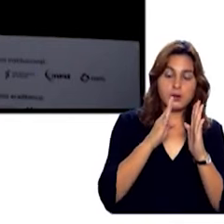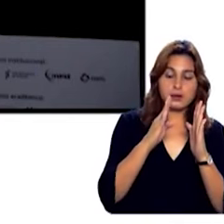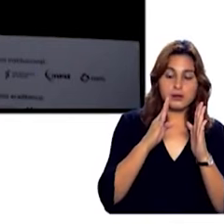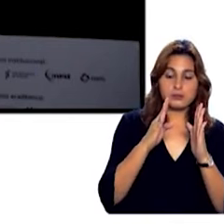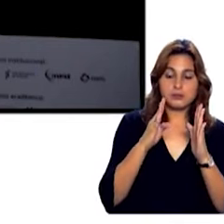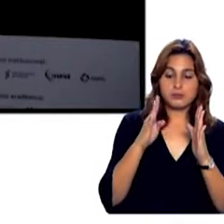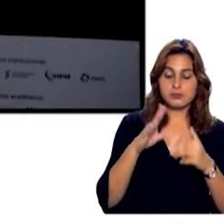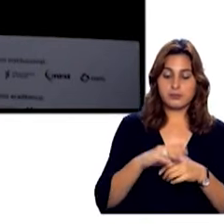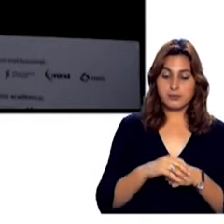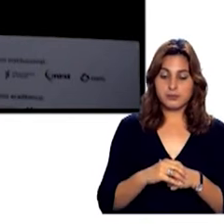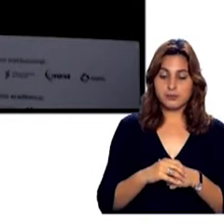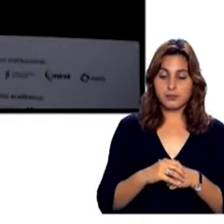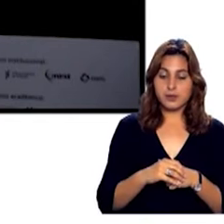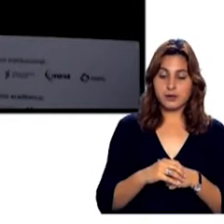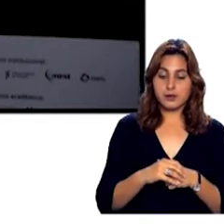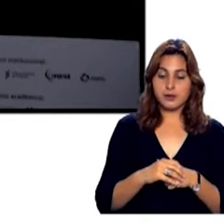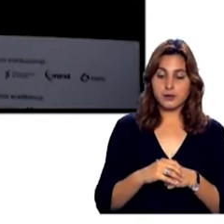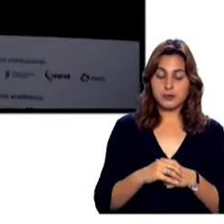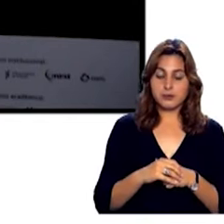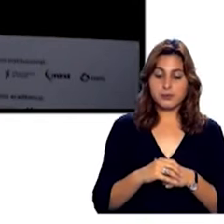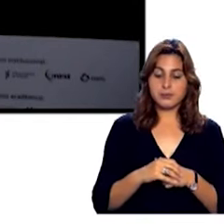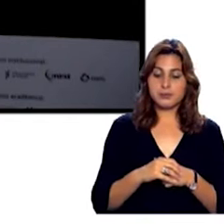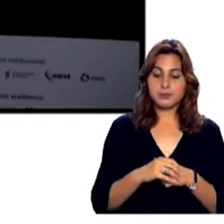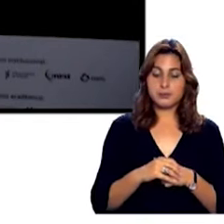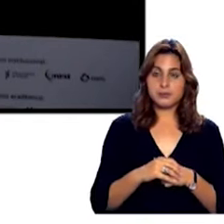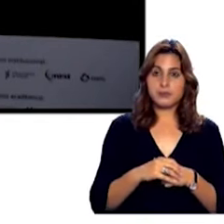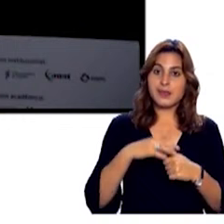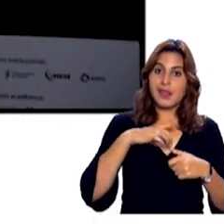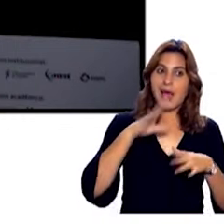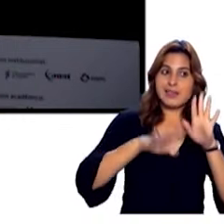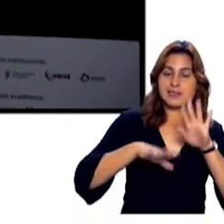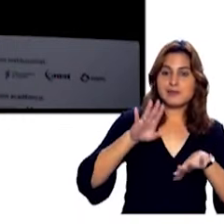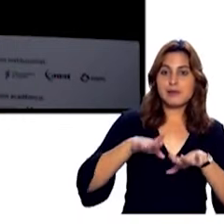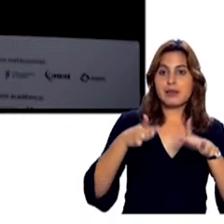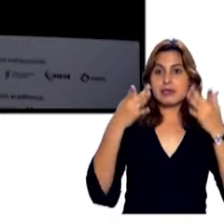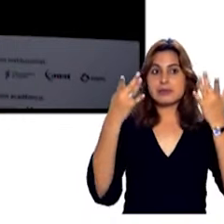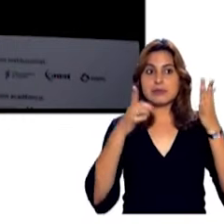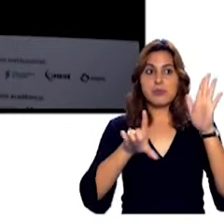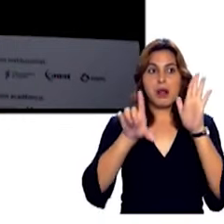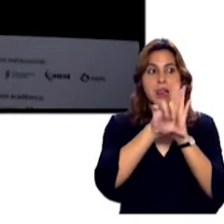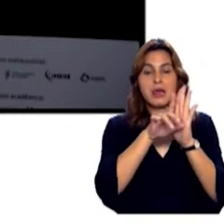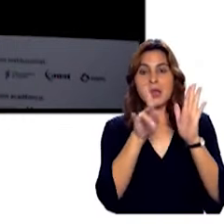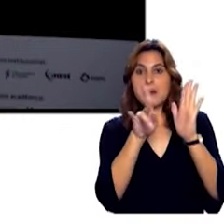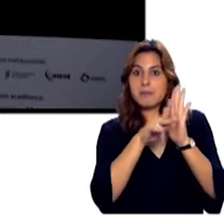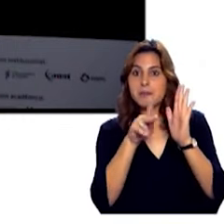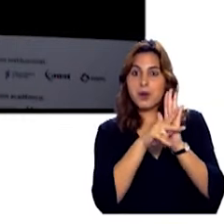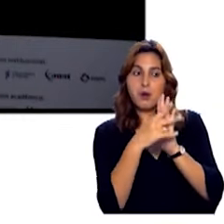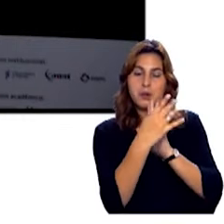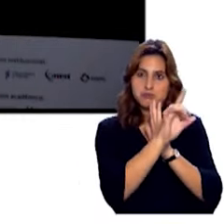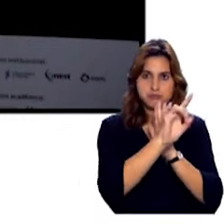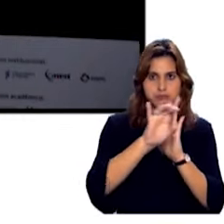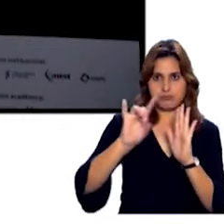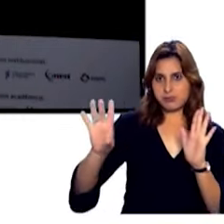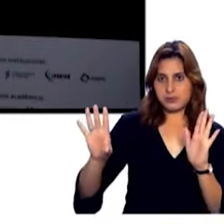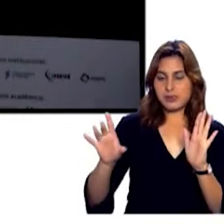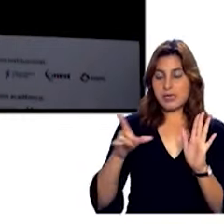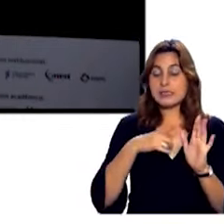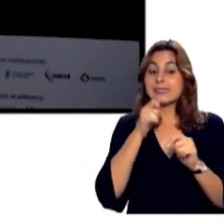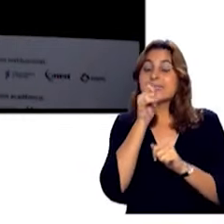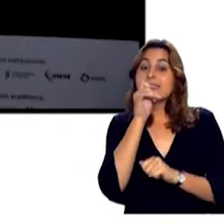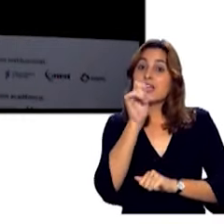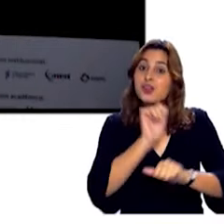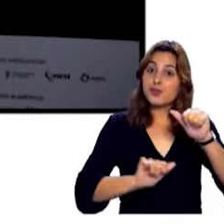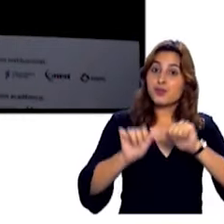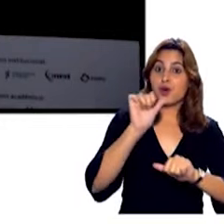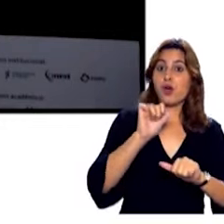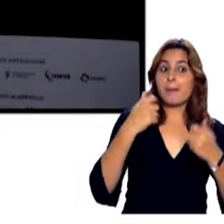delito continuado etca etc exige que si seere cambiar esa interpreta se ponga de manifiesto que